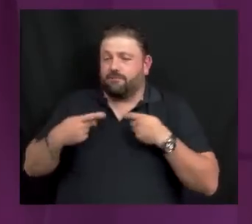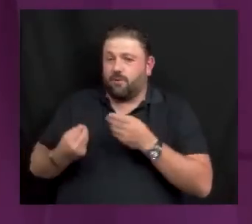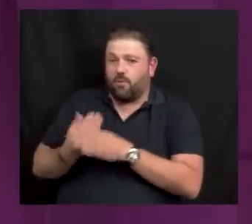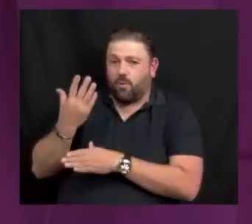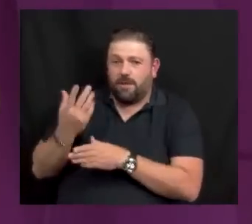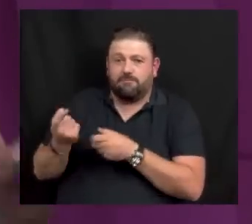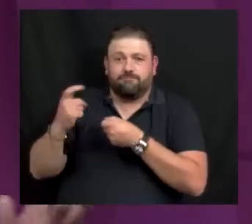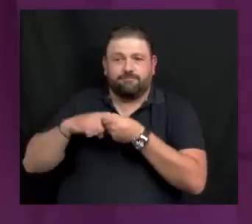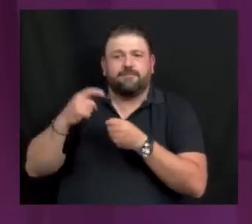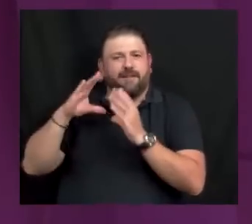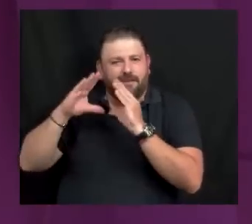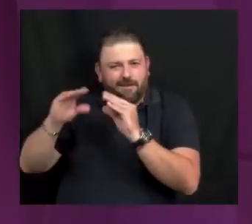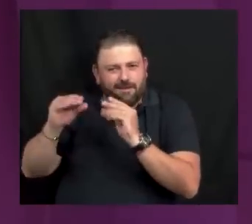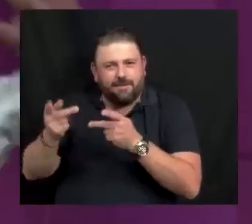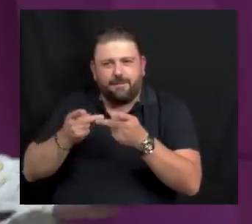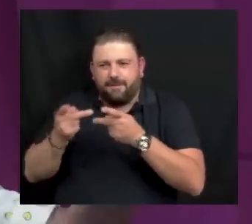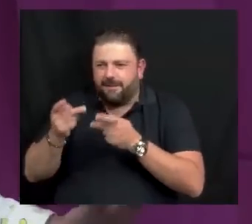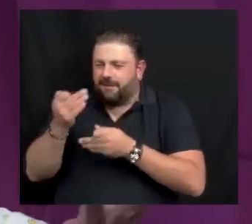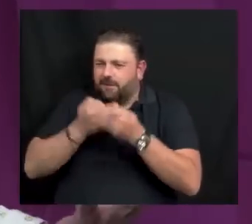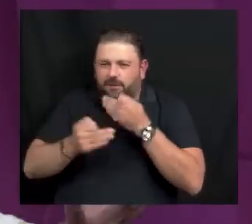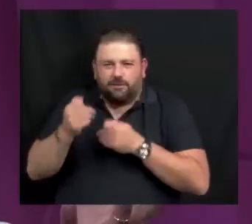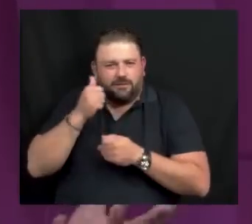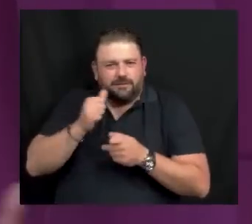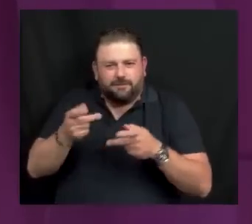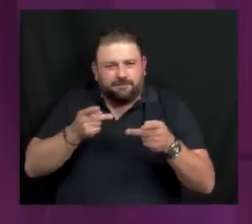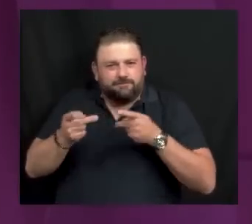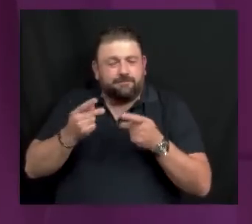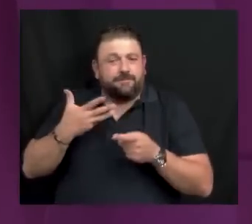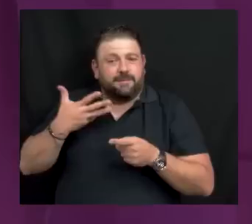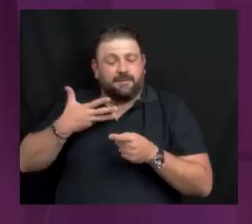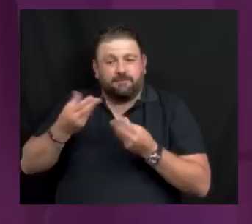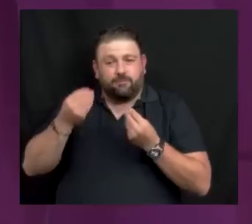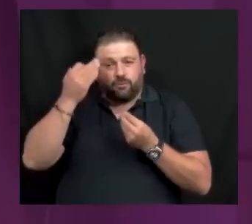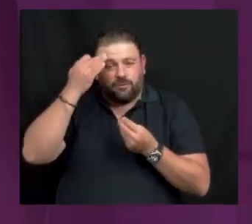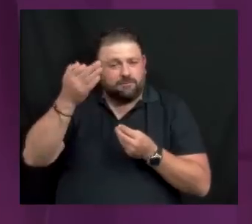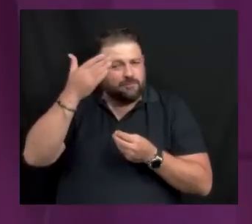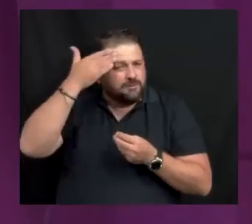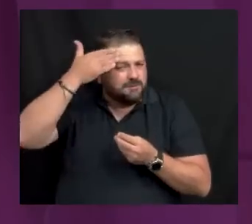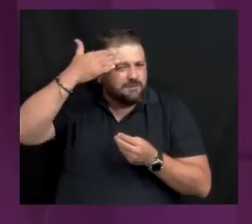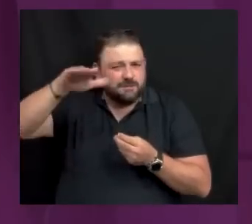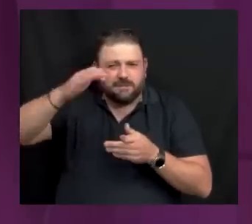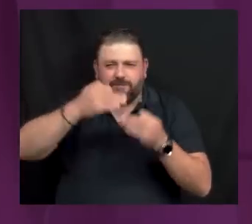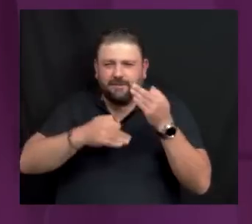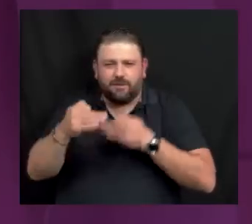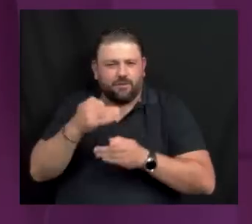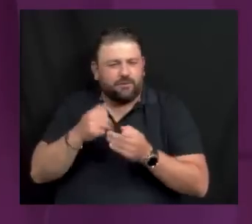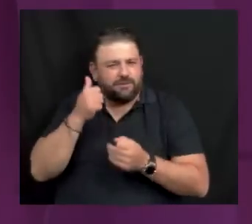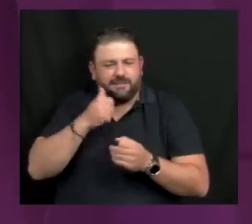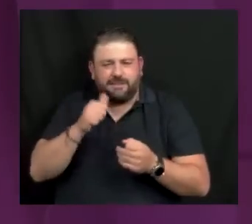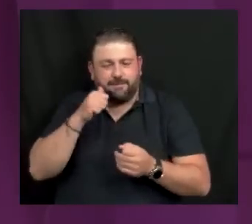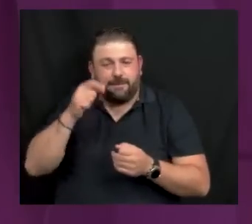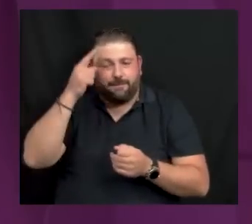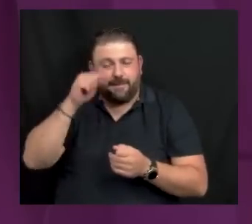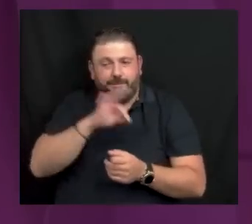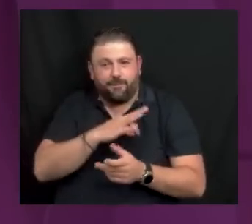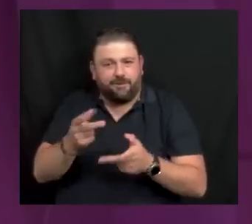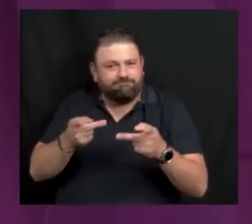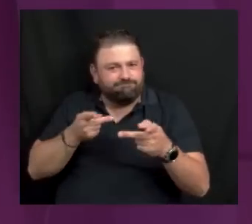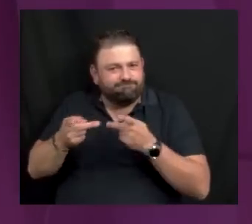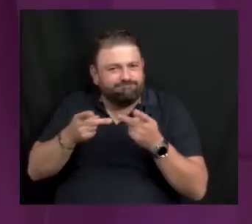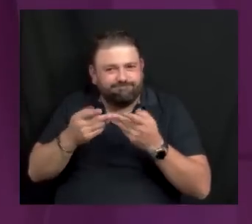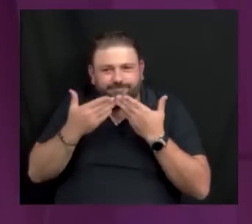acaban de invitar, ya tengo mucho tiempo. Sobre todo los que tienen mucho tiempo saben que son, ahora sí que gasolina pura para el